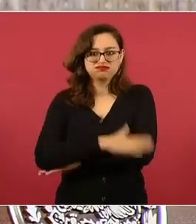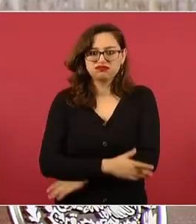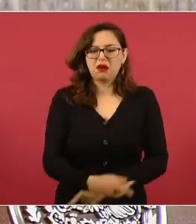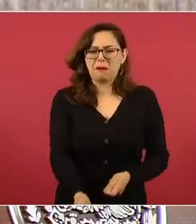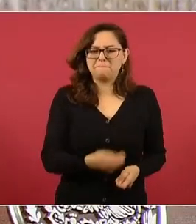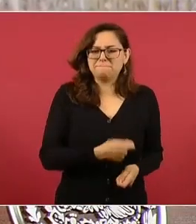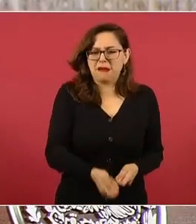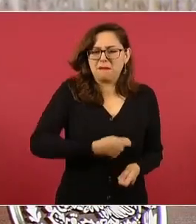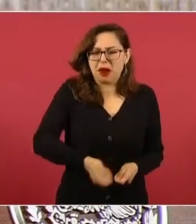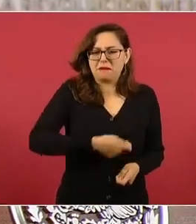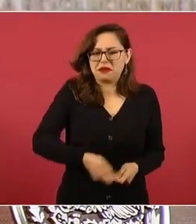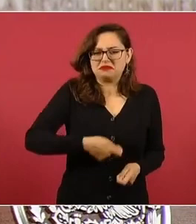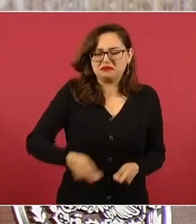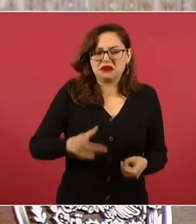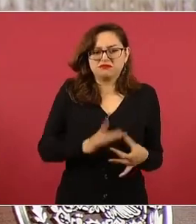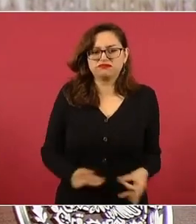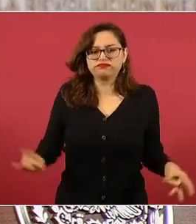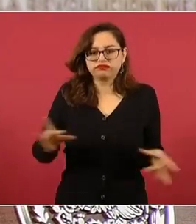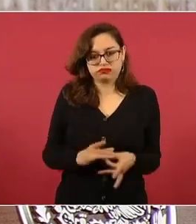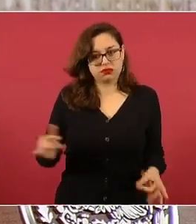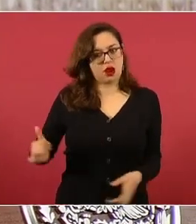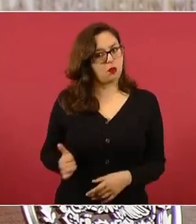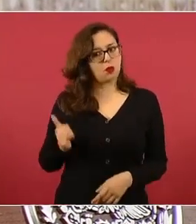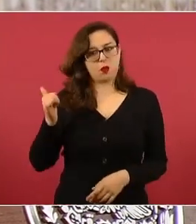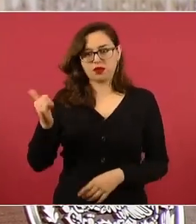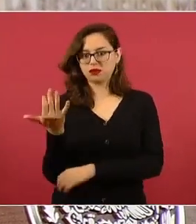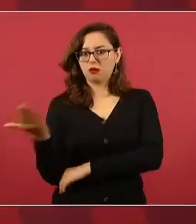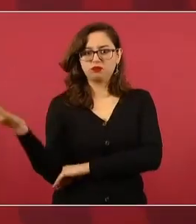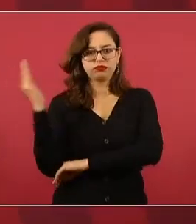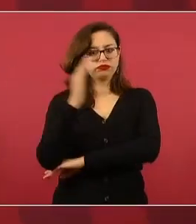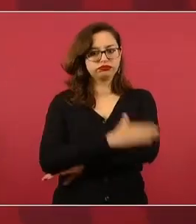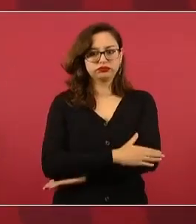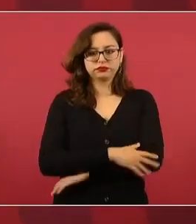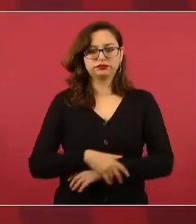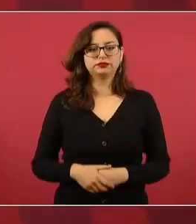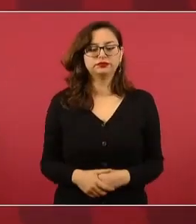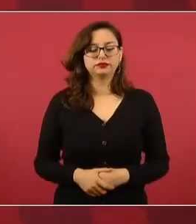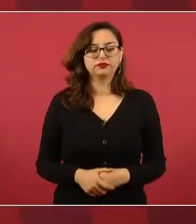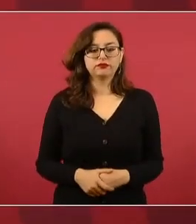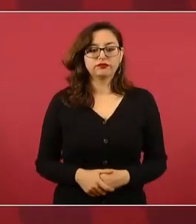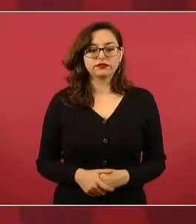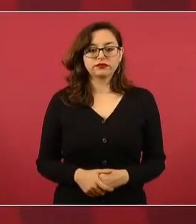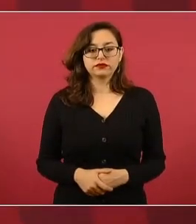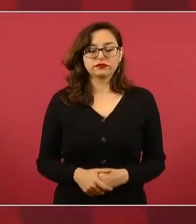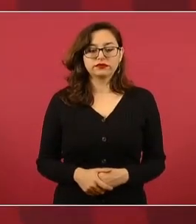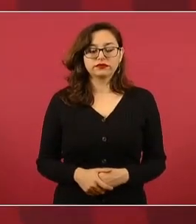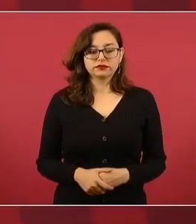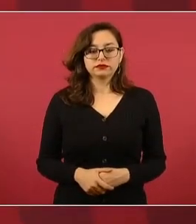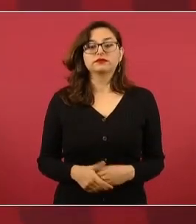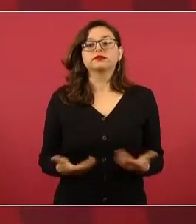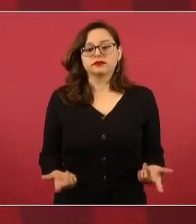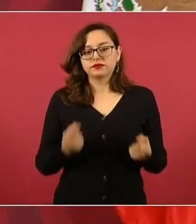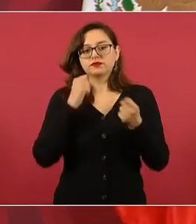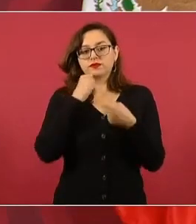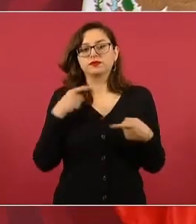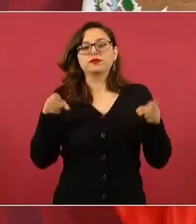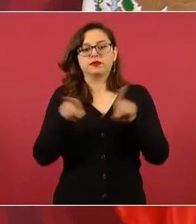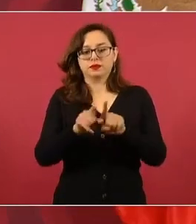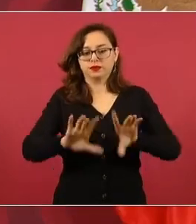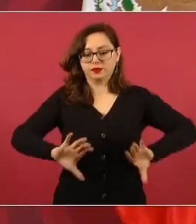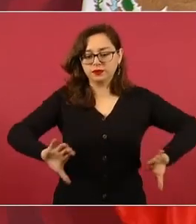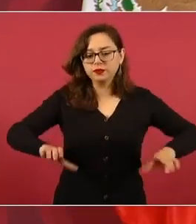sacarle provecho. y sí visitar las comunidades,